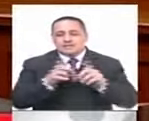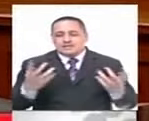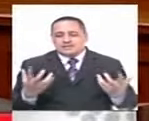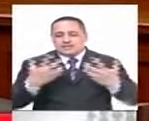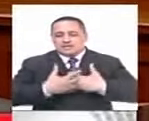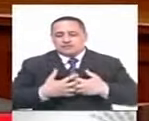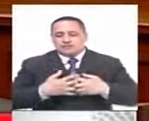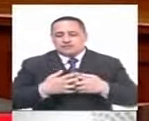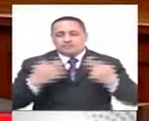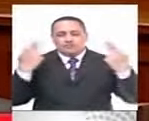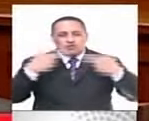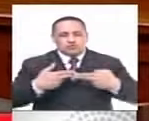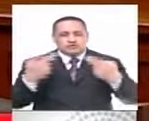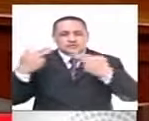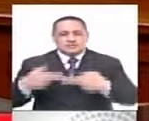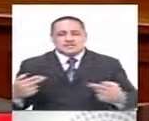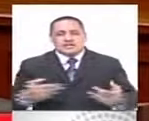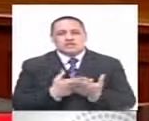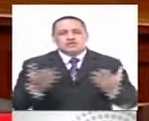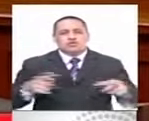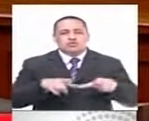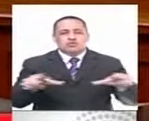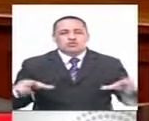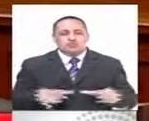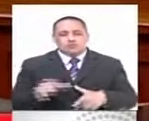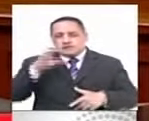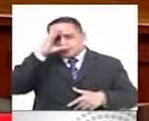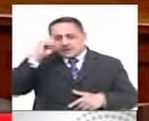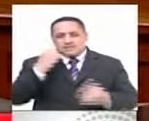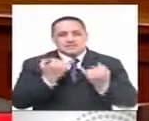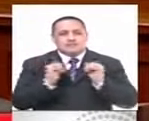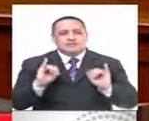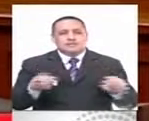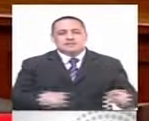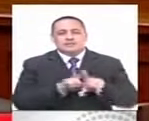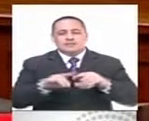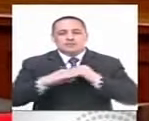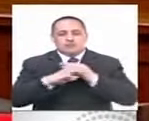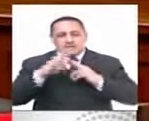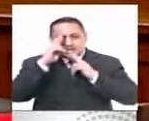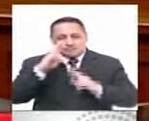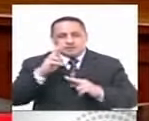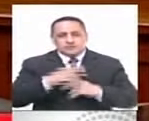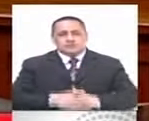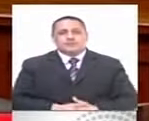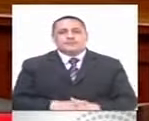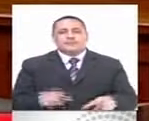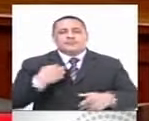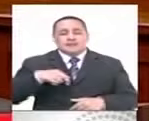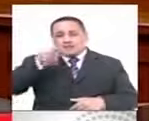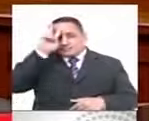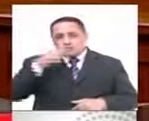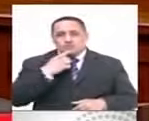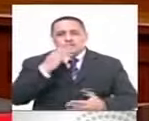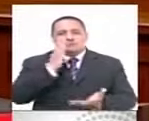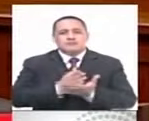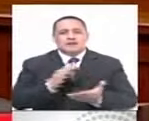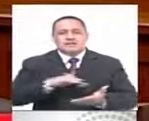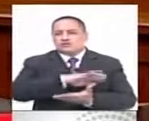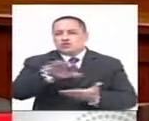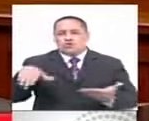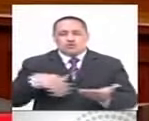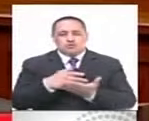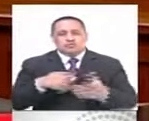integración fronteriza desde una diplomacia autónoma y democrática. El Perú es parte de la patria